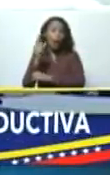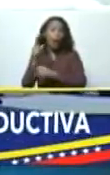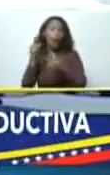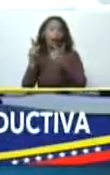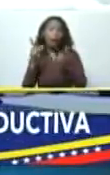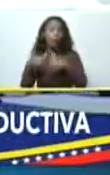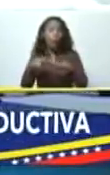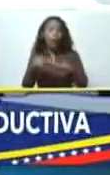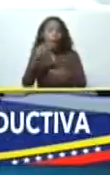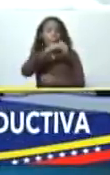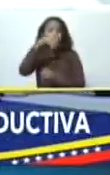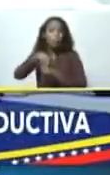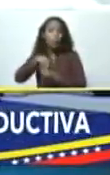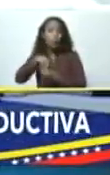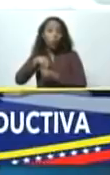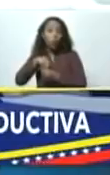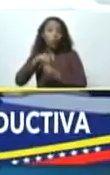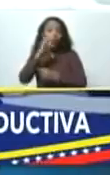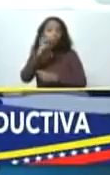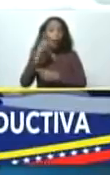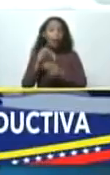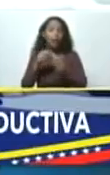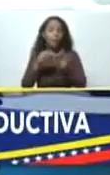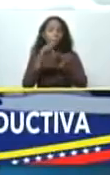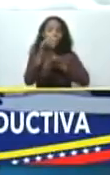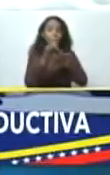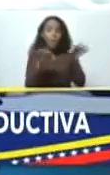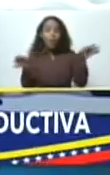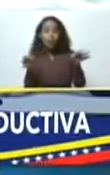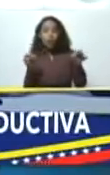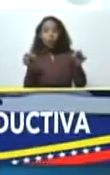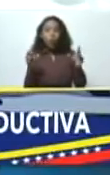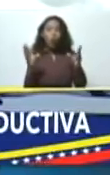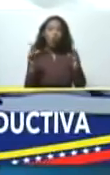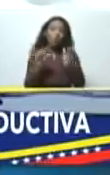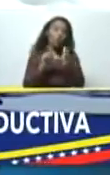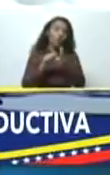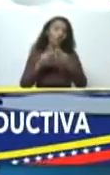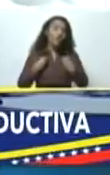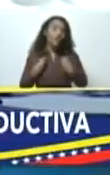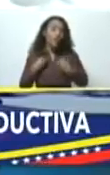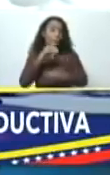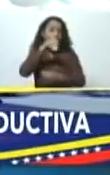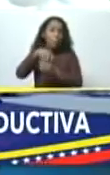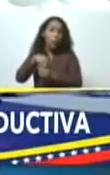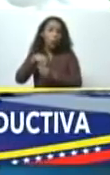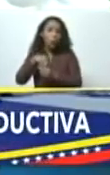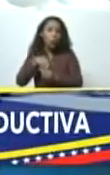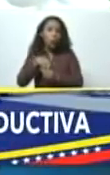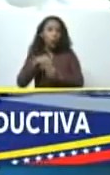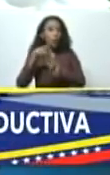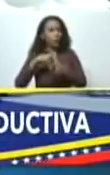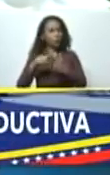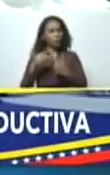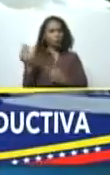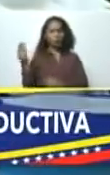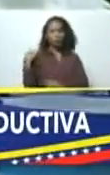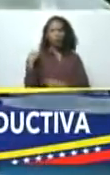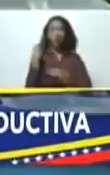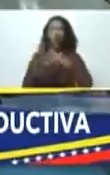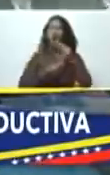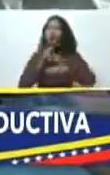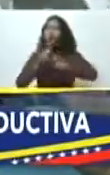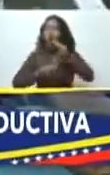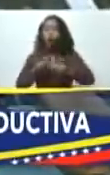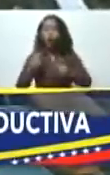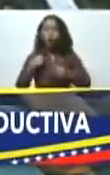piecita de 20 metros cuadrados donde viven. Entonces él me dice, ¿tú sabes cómo hago para